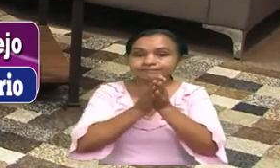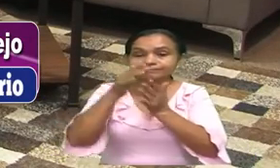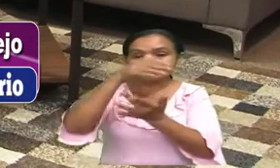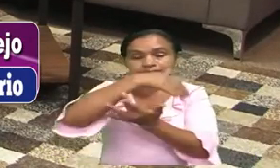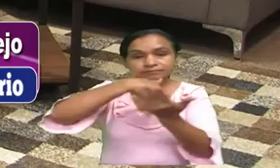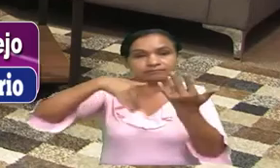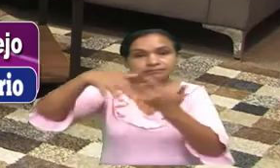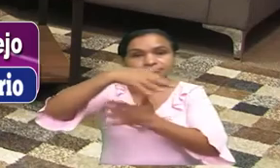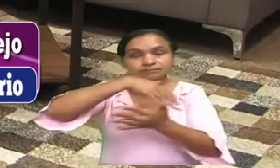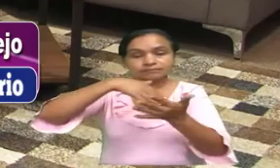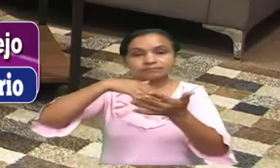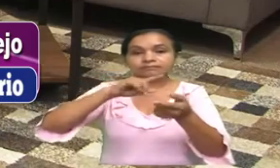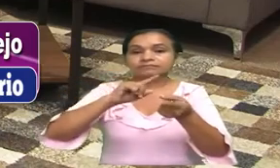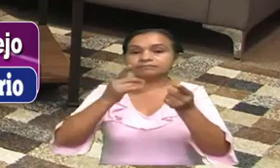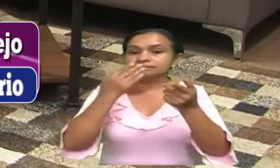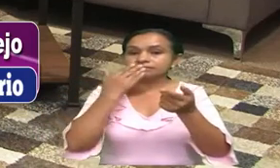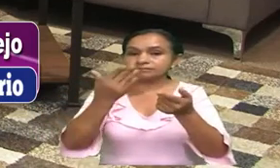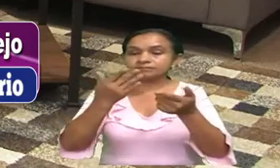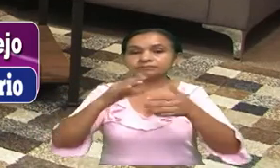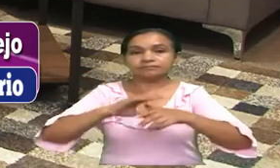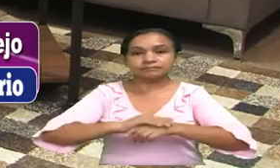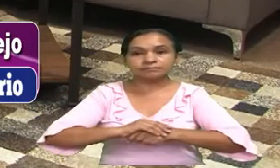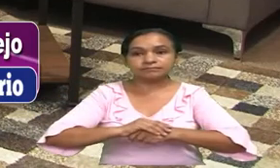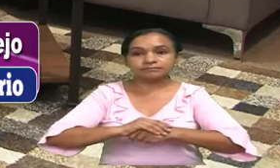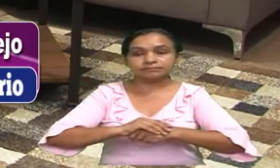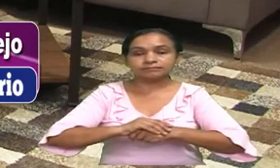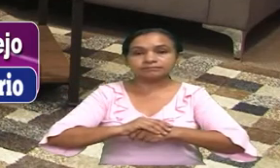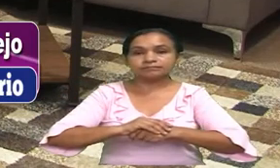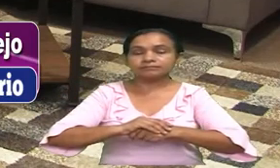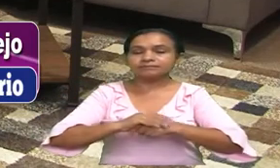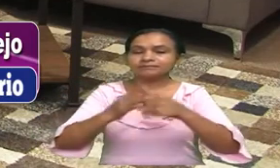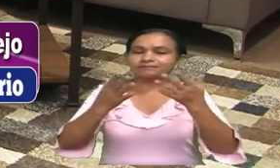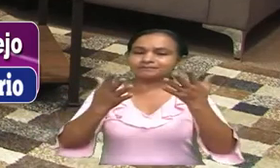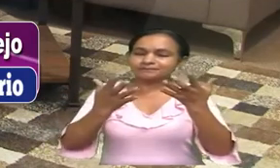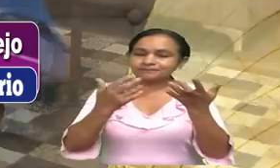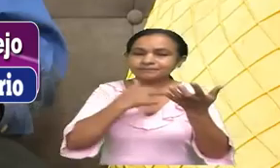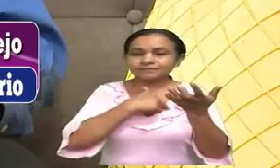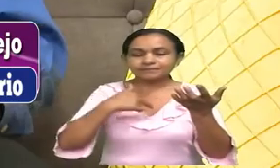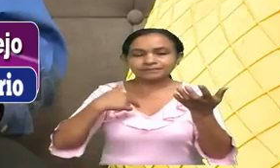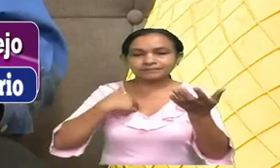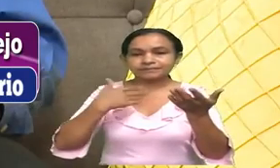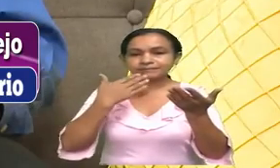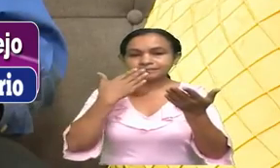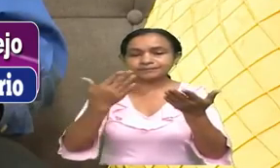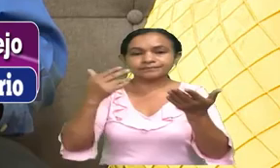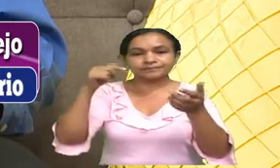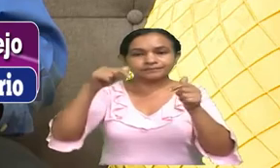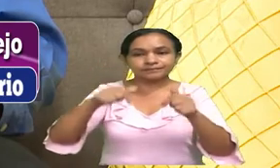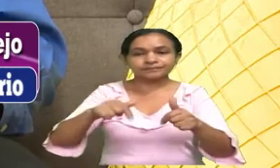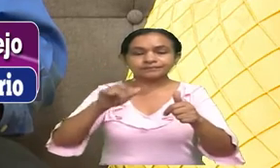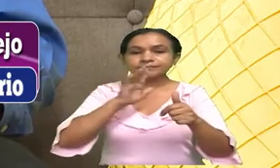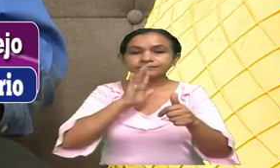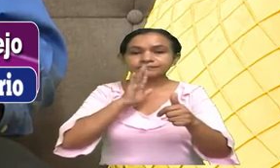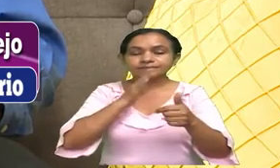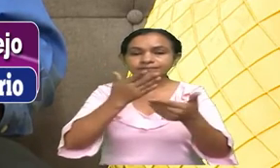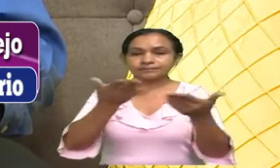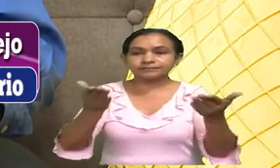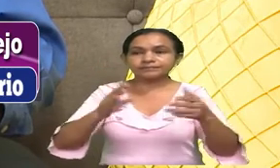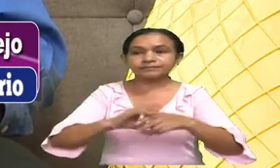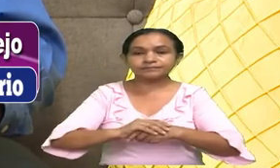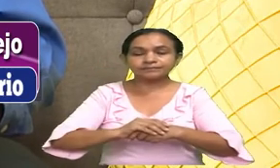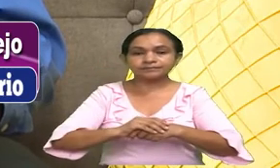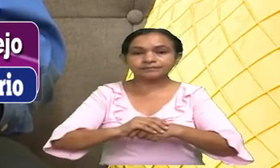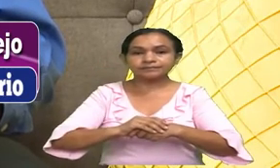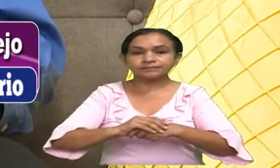relación para dar saltos de calidad. Maestra, no quisiera desaprovechar su oportunidad de conversar con usted en este momento